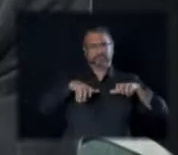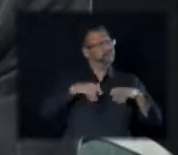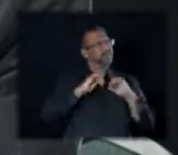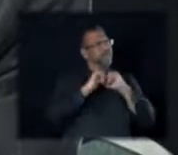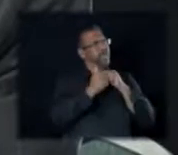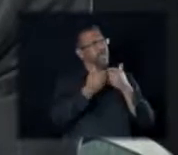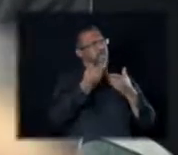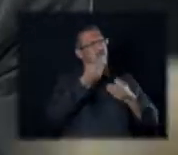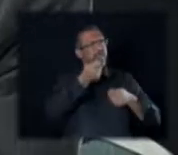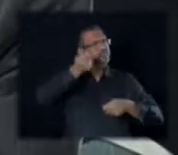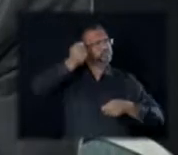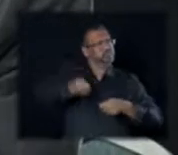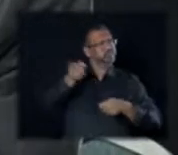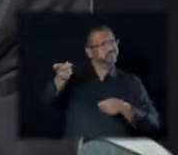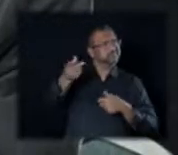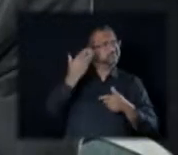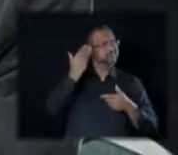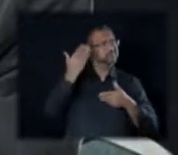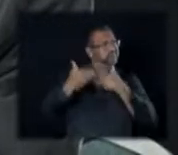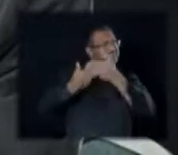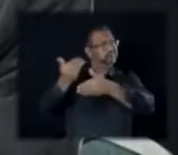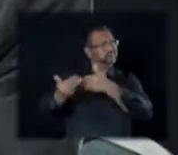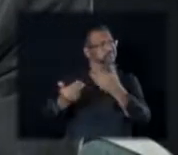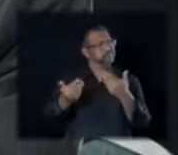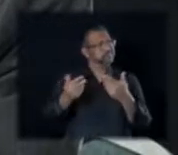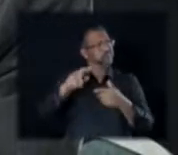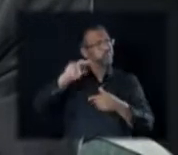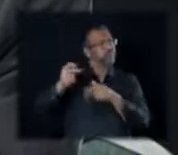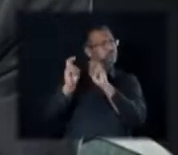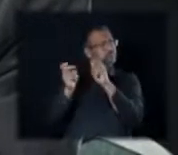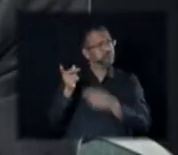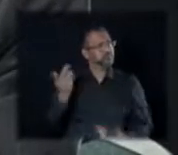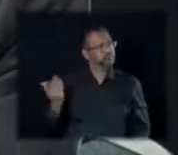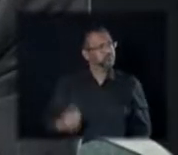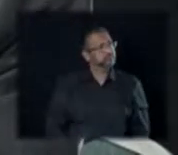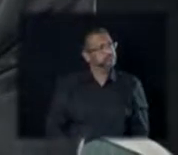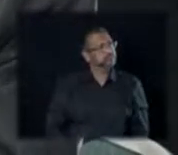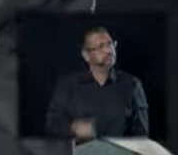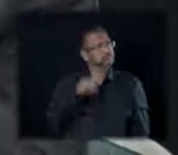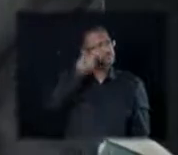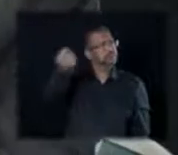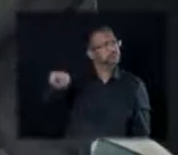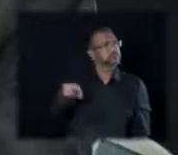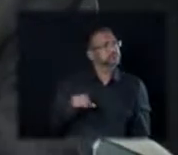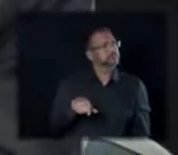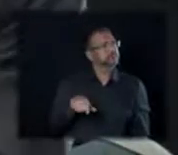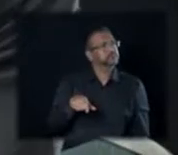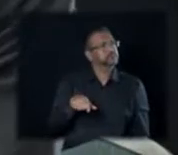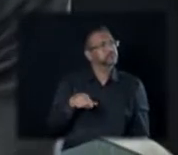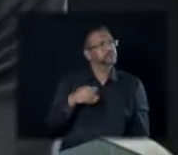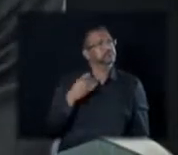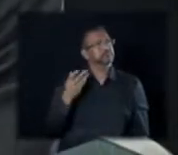Since it's a loan, the CDA goes through us. How does Judge Swain play there?